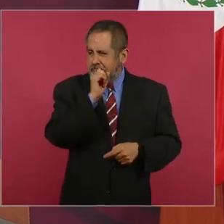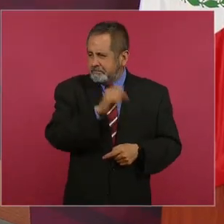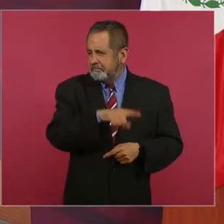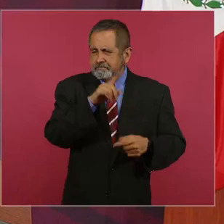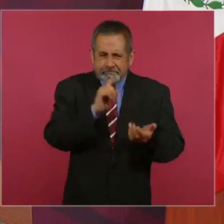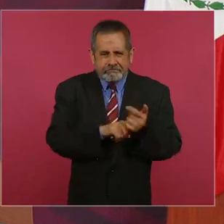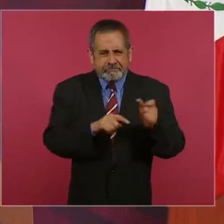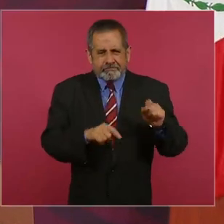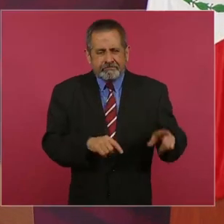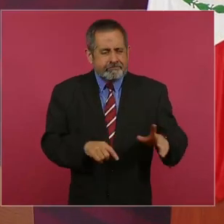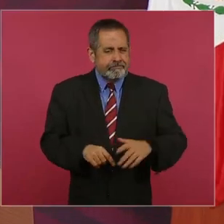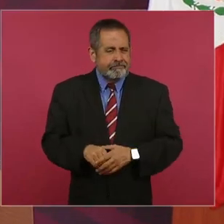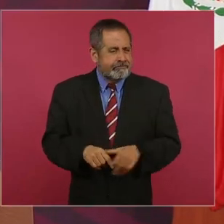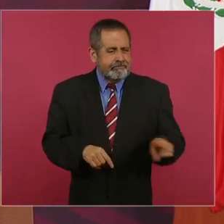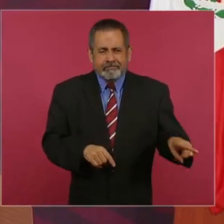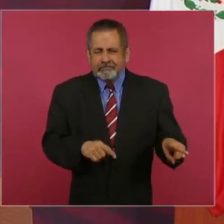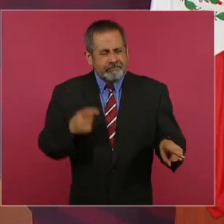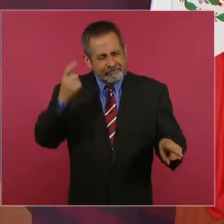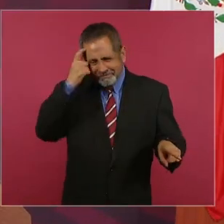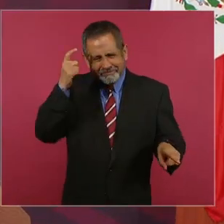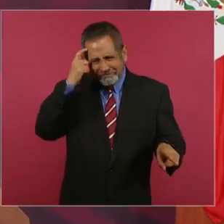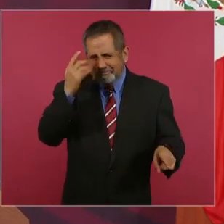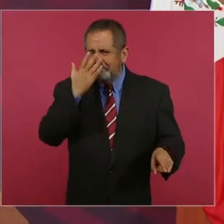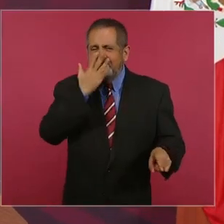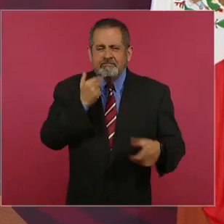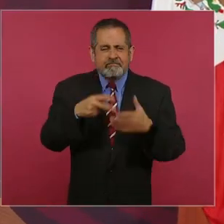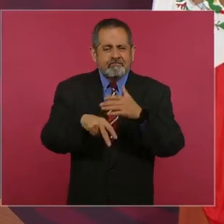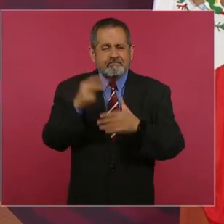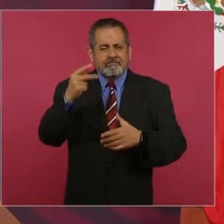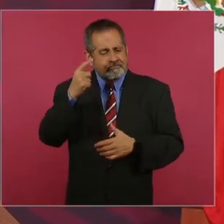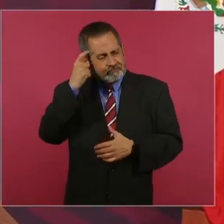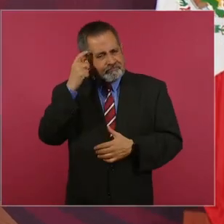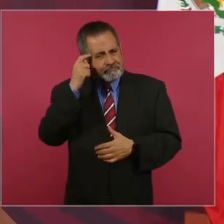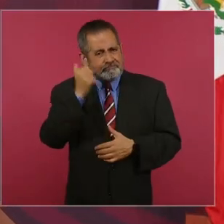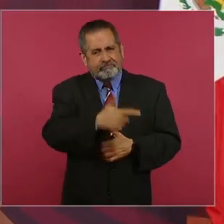no son capaces de decir